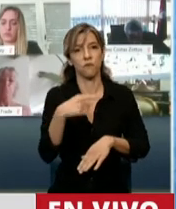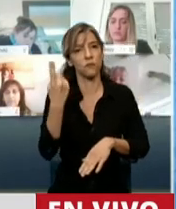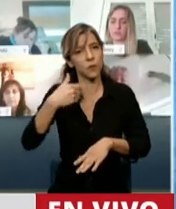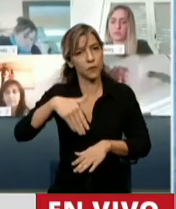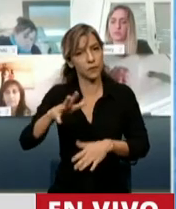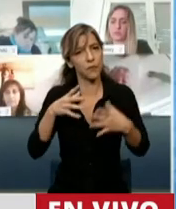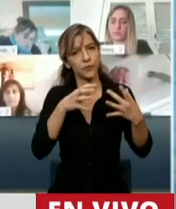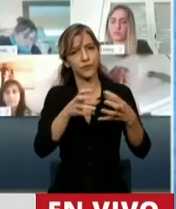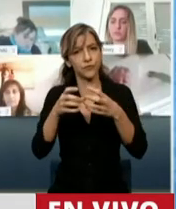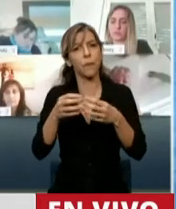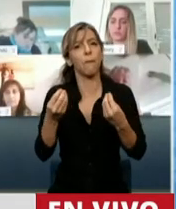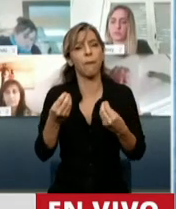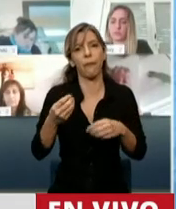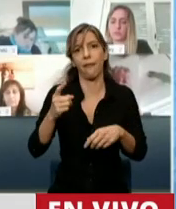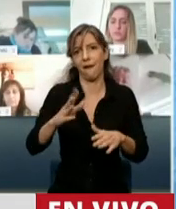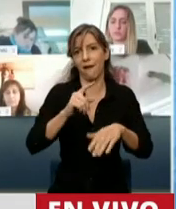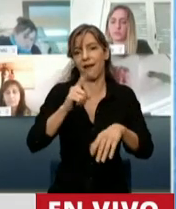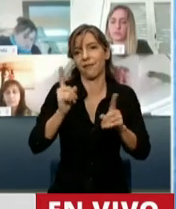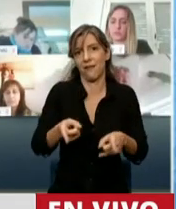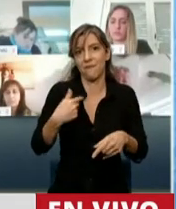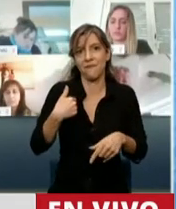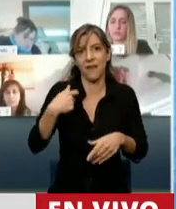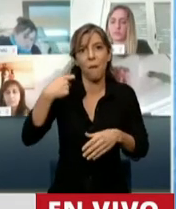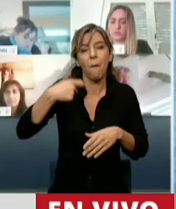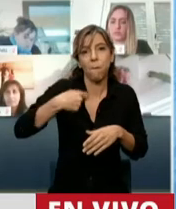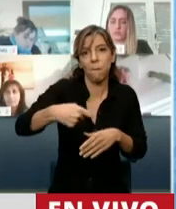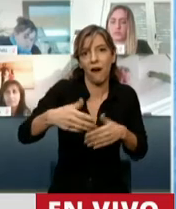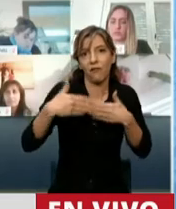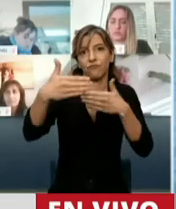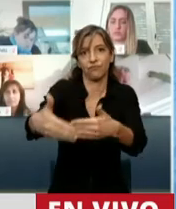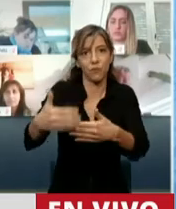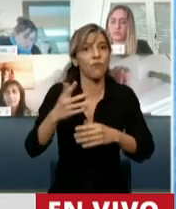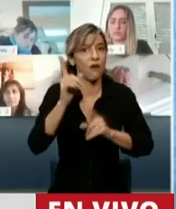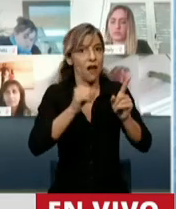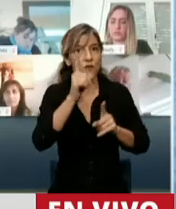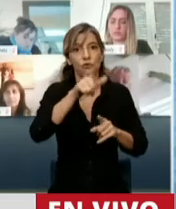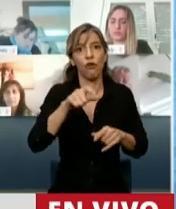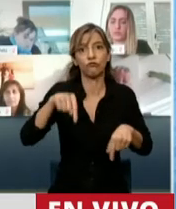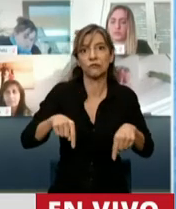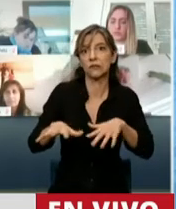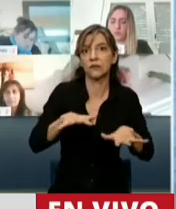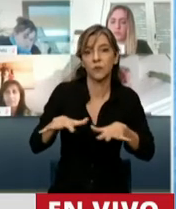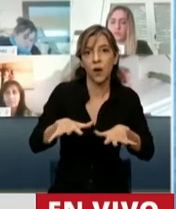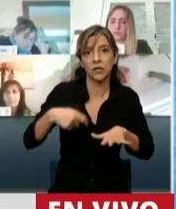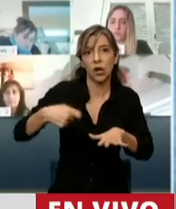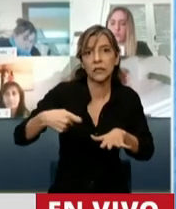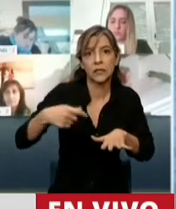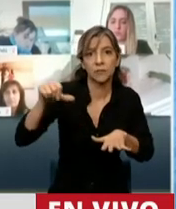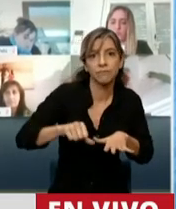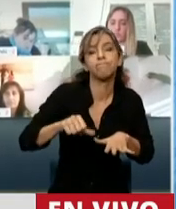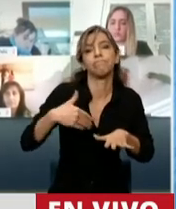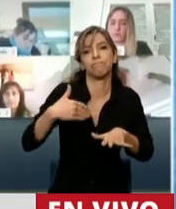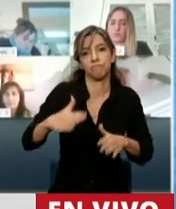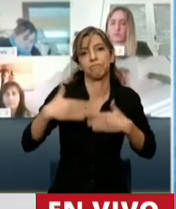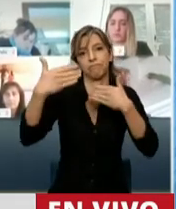a premiar a cumplidores y que en el medio de estas dificultades se hicieron un enorme esfuerzo para seguir cumpliendo con la ley. Y por otra parte,